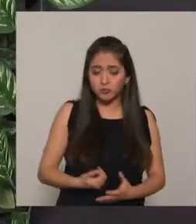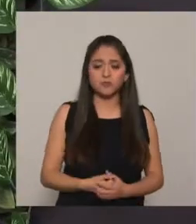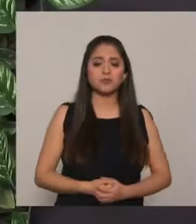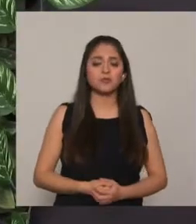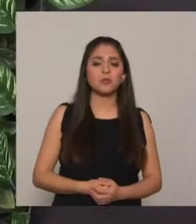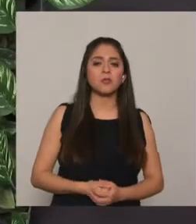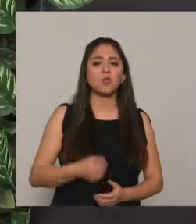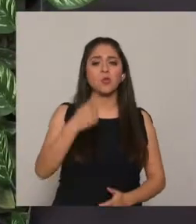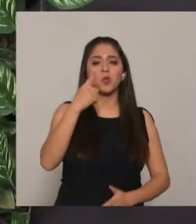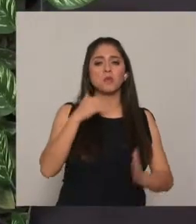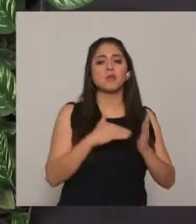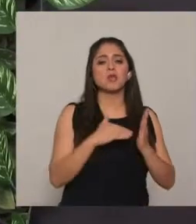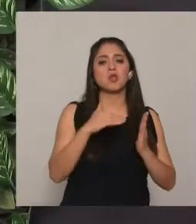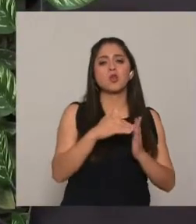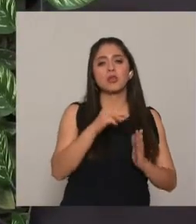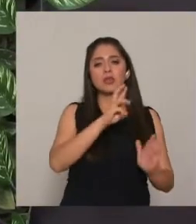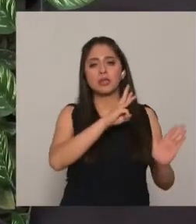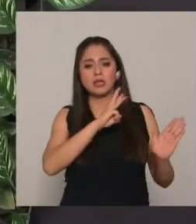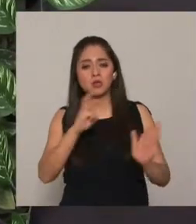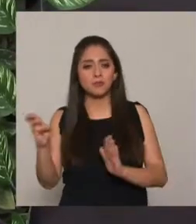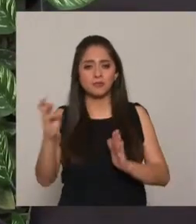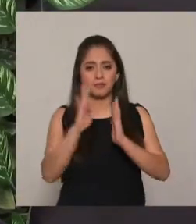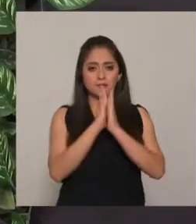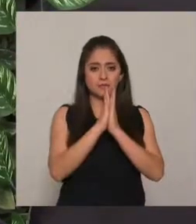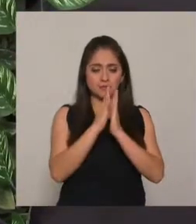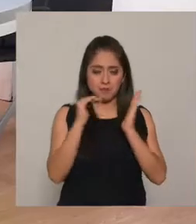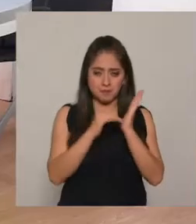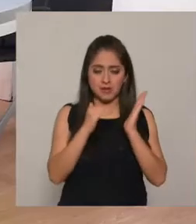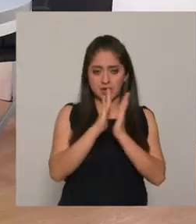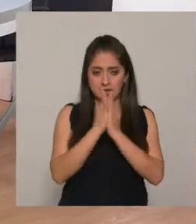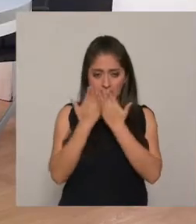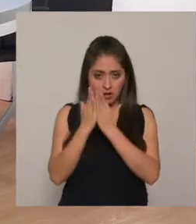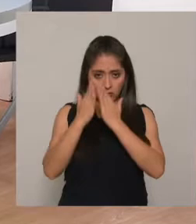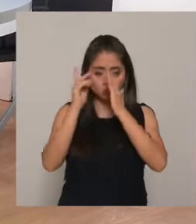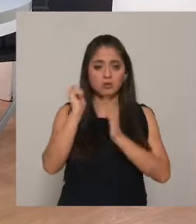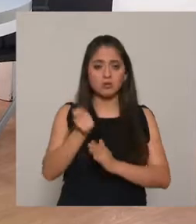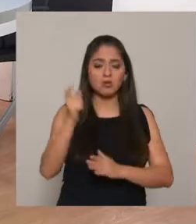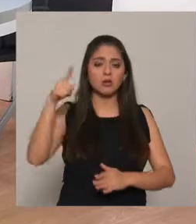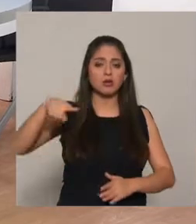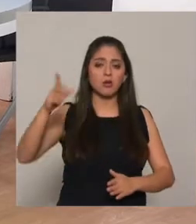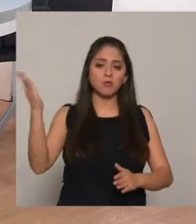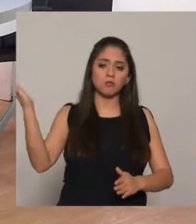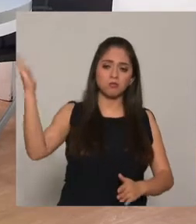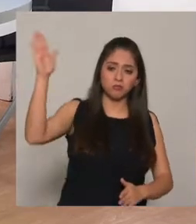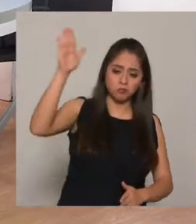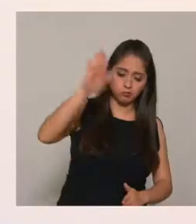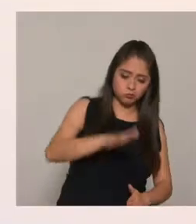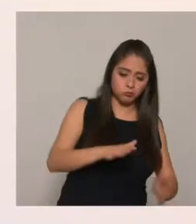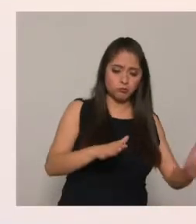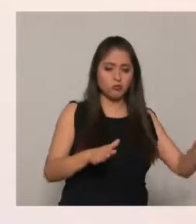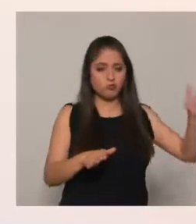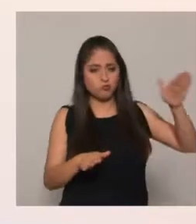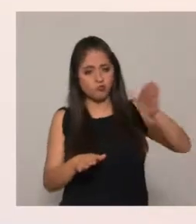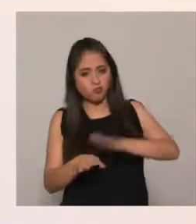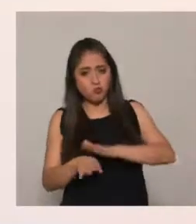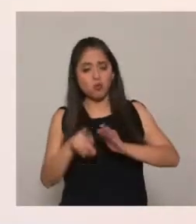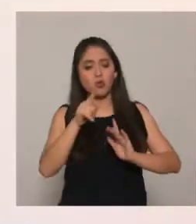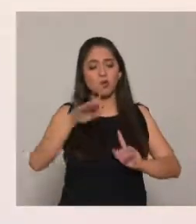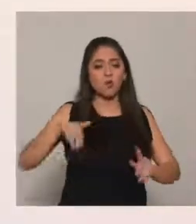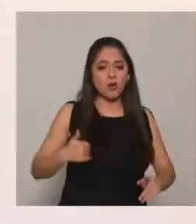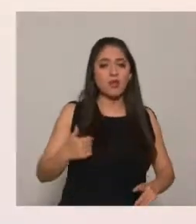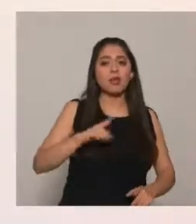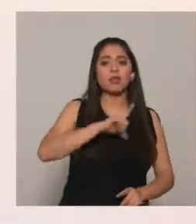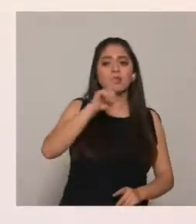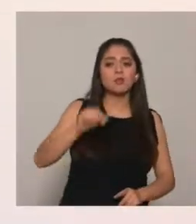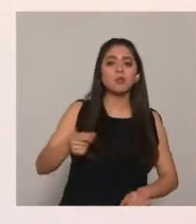aproximadamente 1.300.000 libros. 1.300.000 libros, esto porque se vinieron abajo los anaqueles, y de ahí pues a